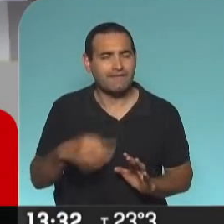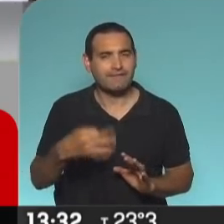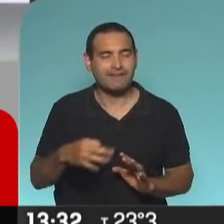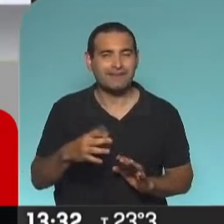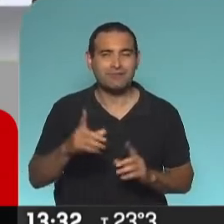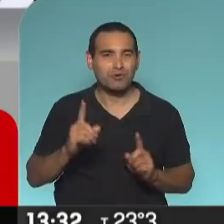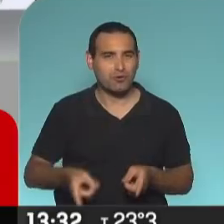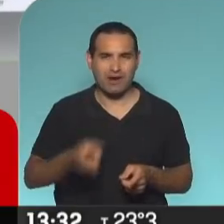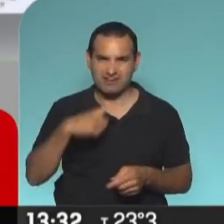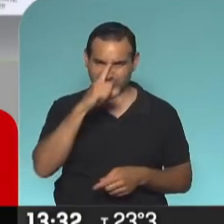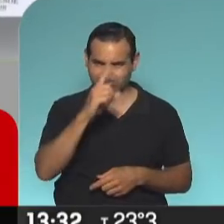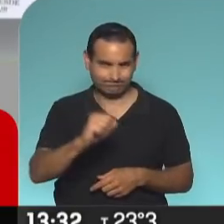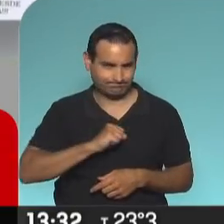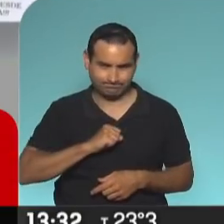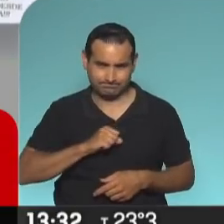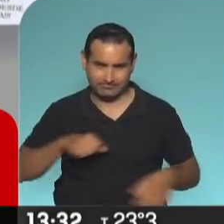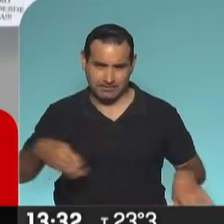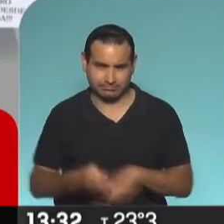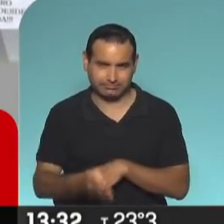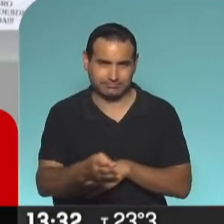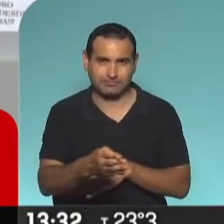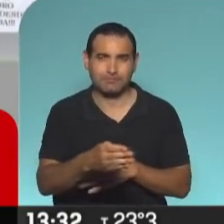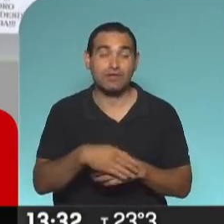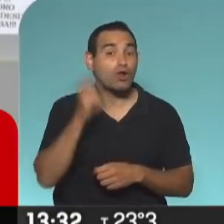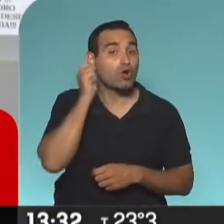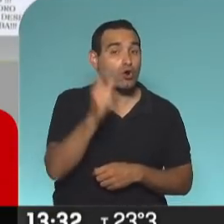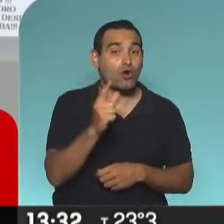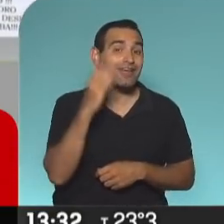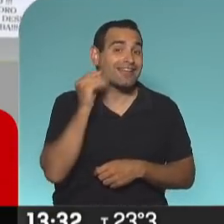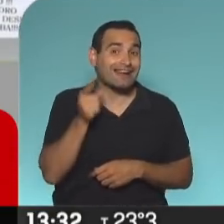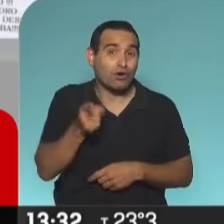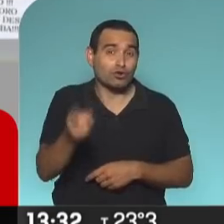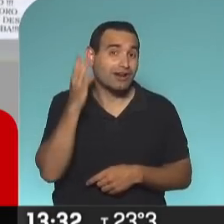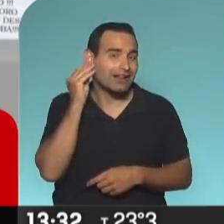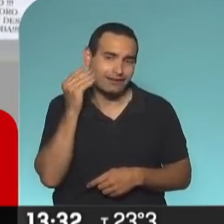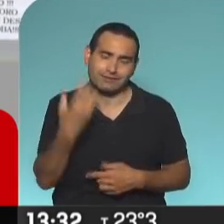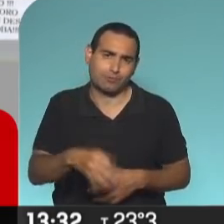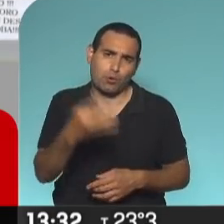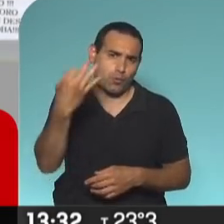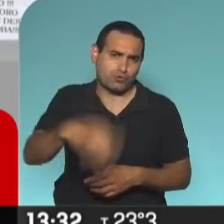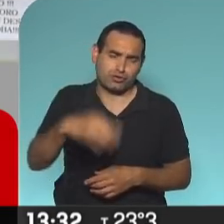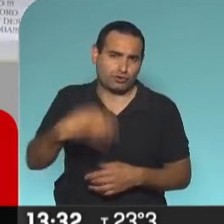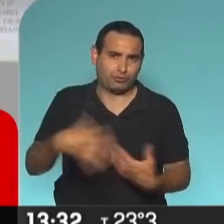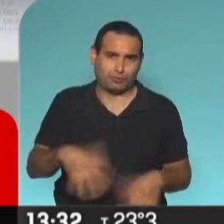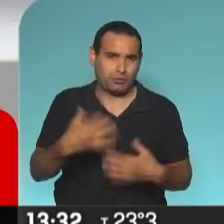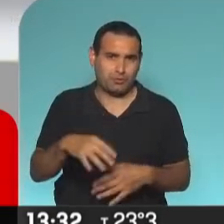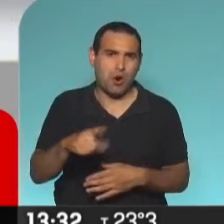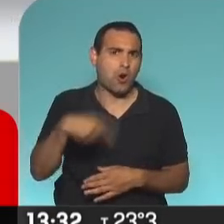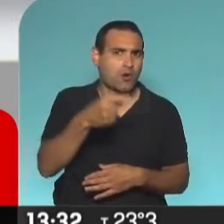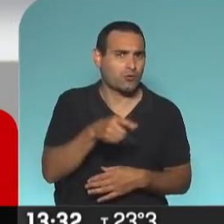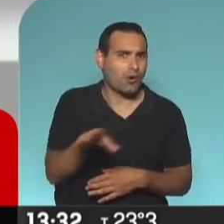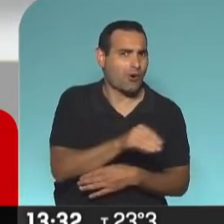Era un atrevido para jugar, era un atrevido. El gol a los ingleses fue un atrevimiento único, ¿no? Que muy pocos lo pueden